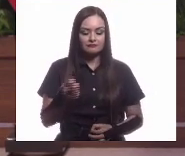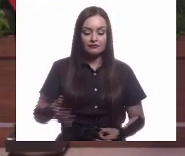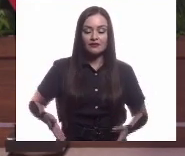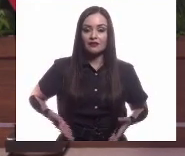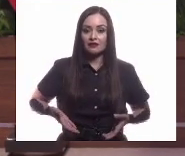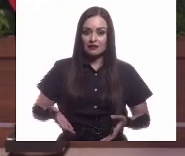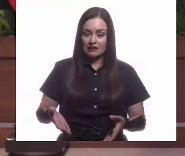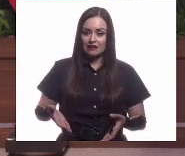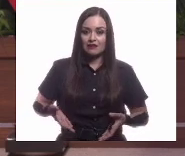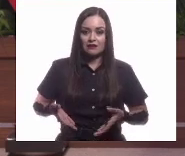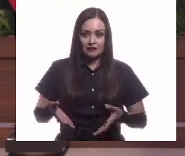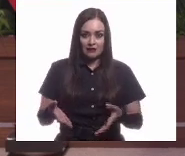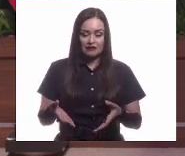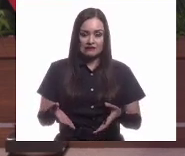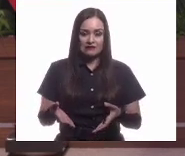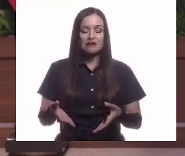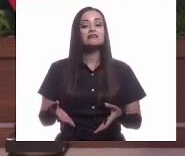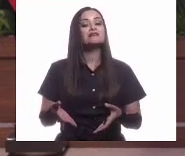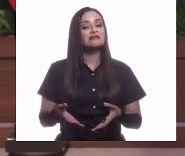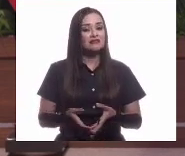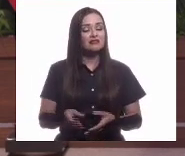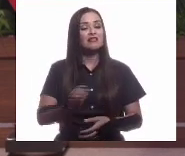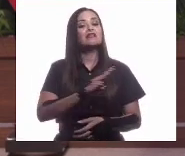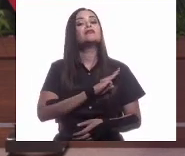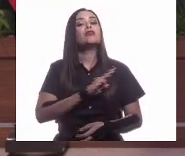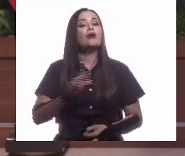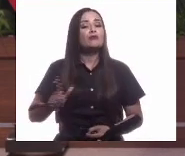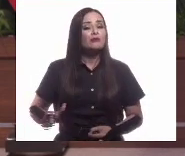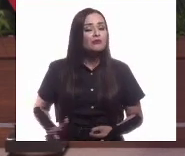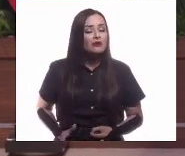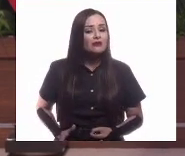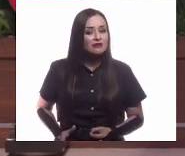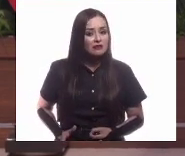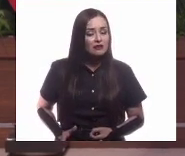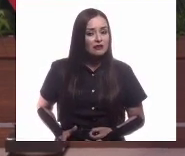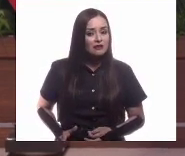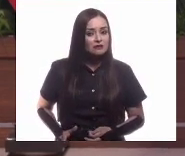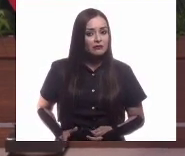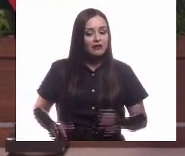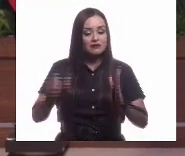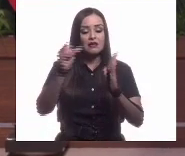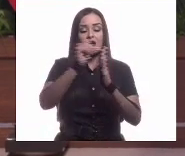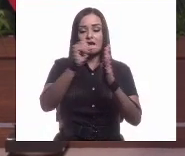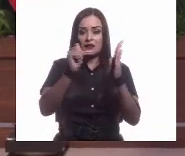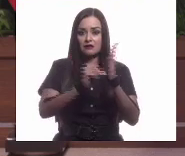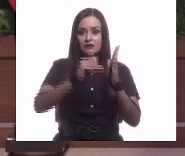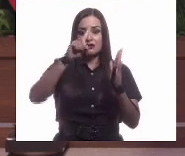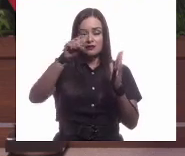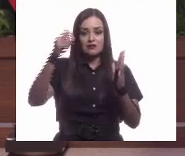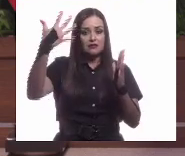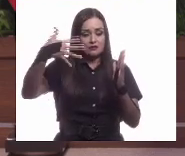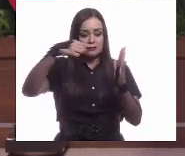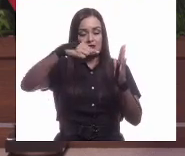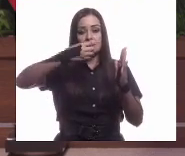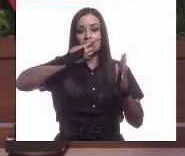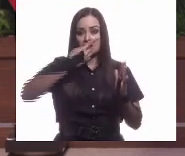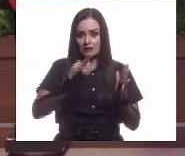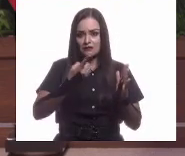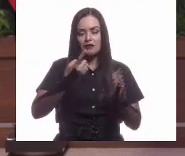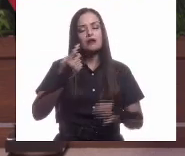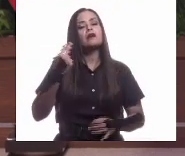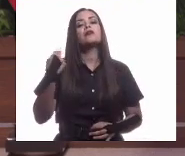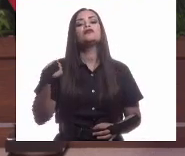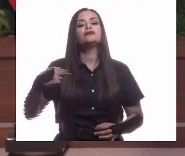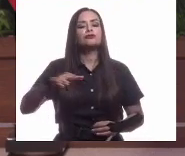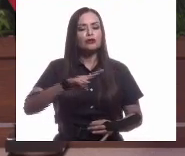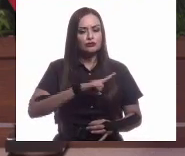calles de competencia estrictamente municipal, de acuerdo a lo estipulado por el artículo 115 constitucional, hemos